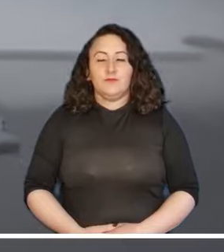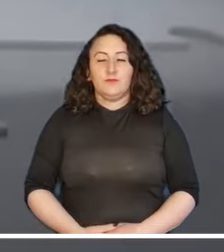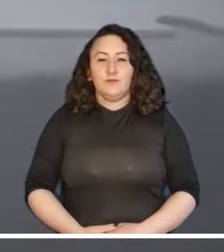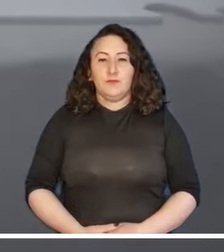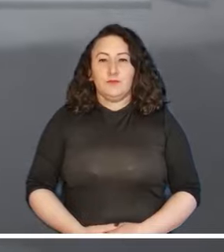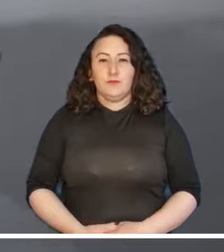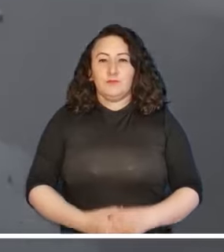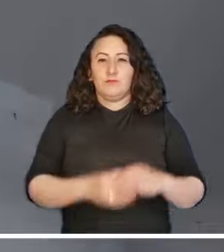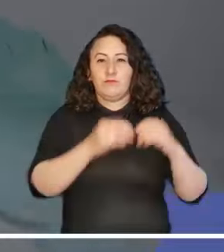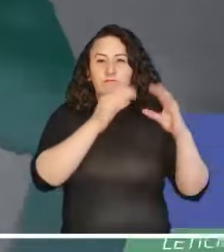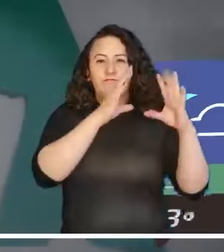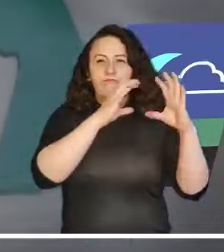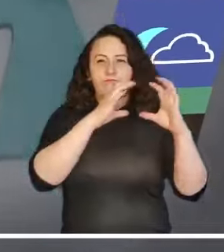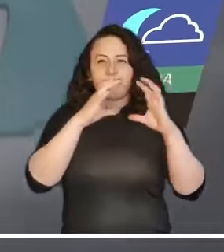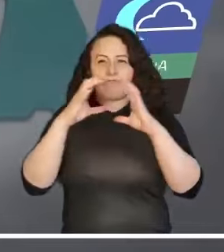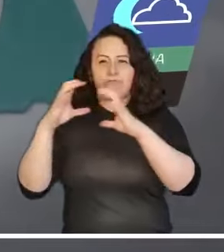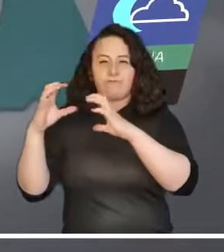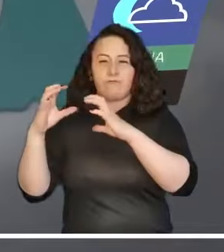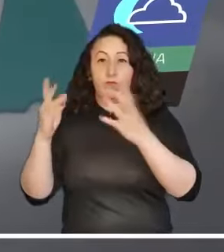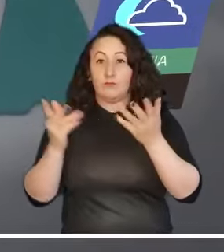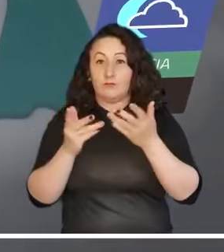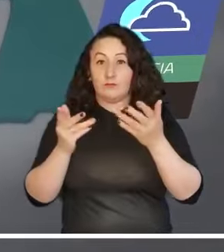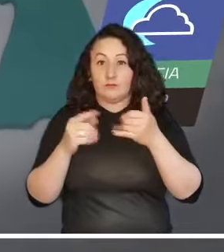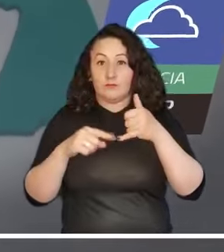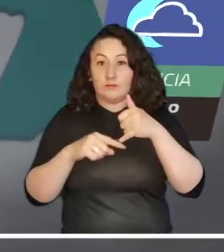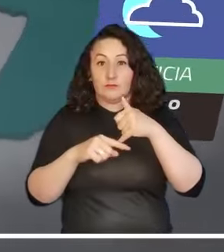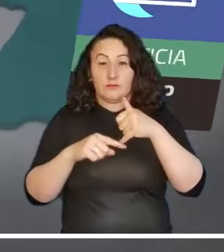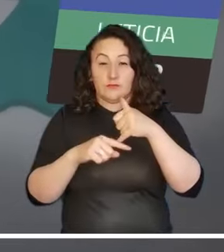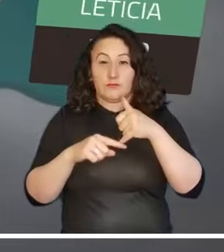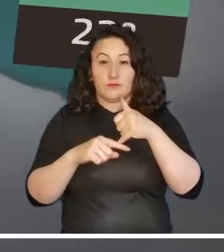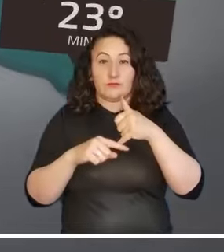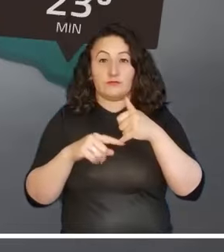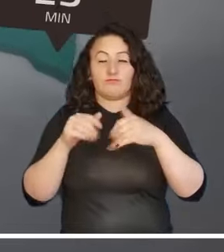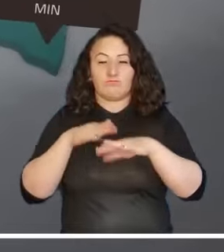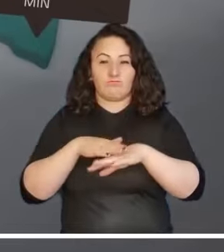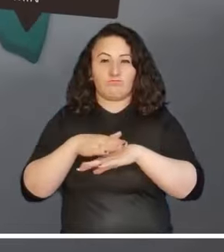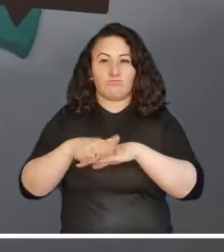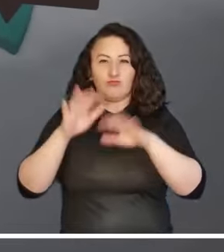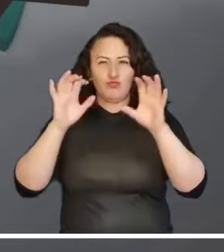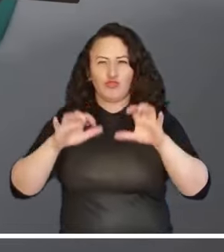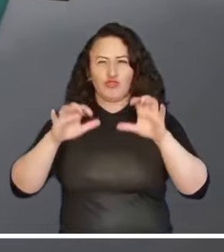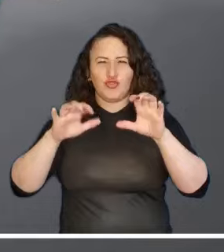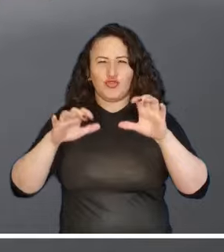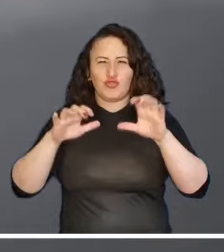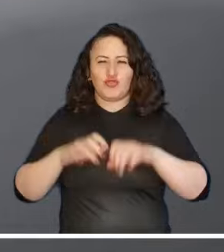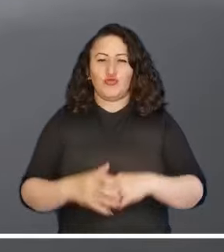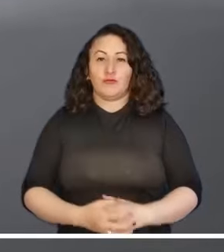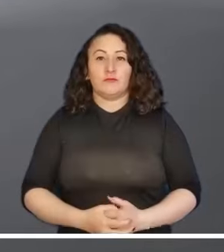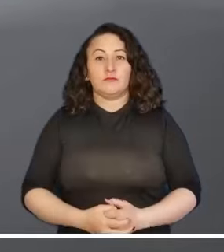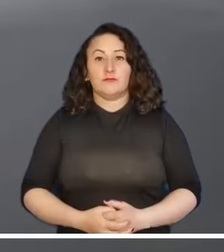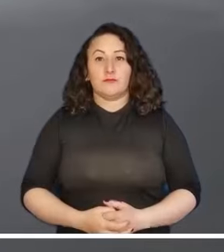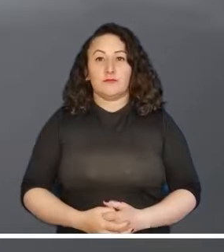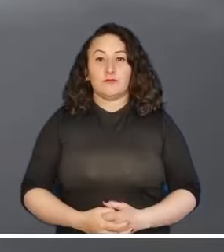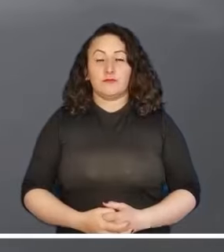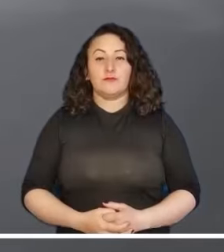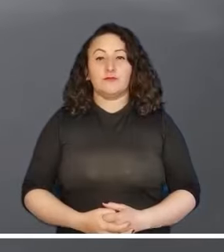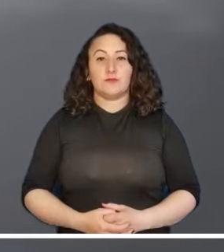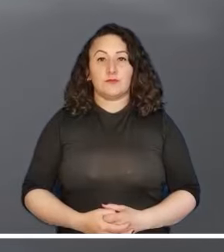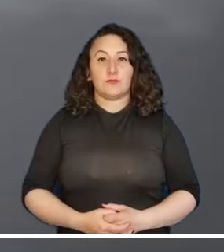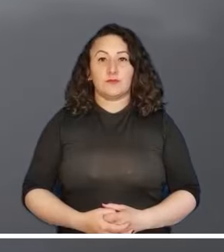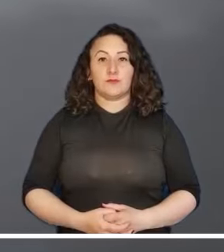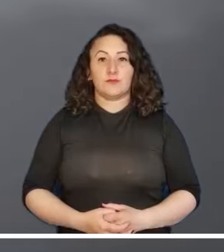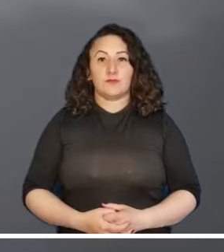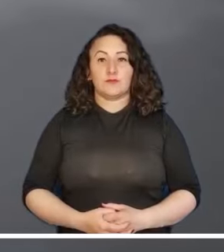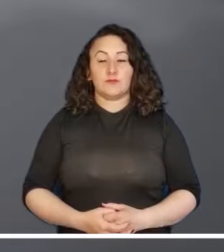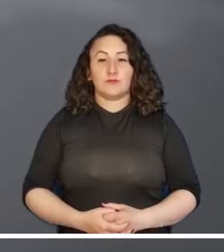Se espera que los sistemas nublados que se posarán sobre la Amazonía colombiana desencadenen chubascos.